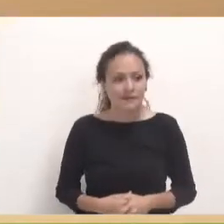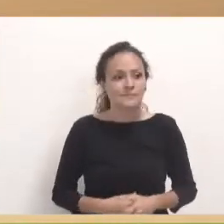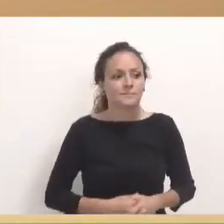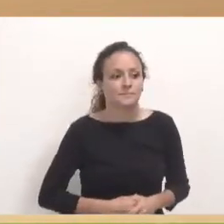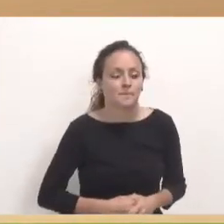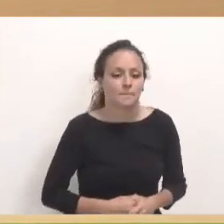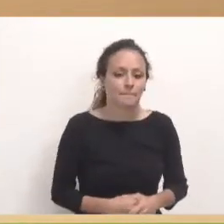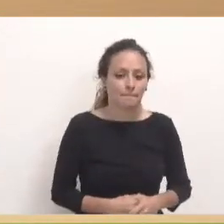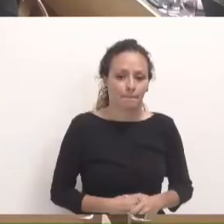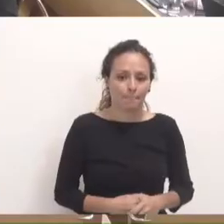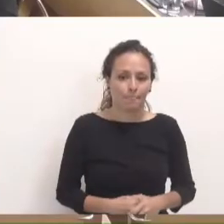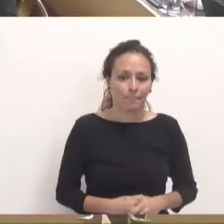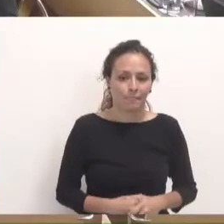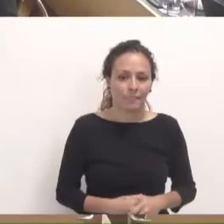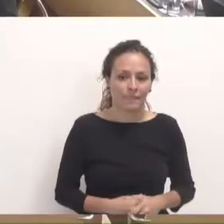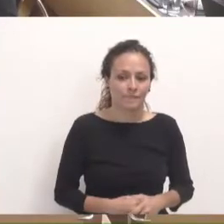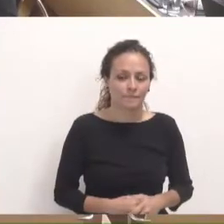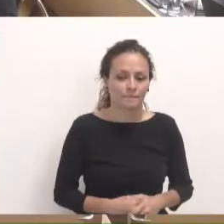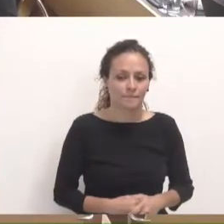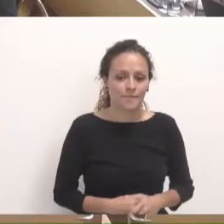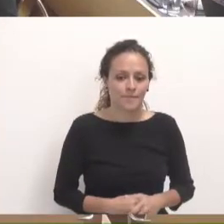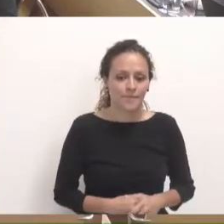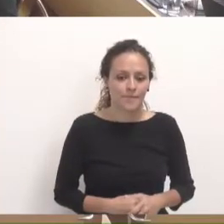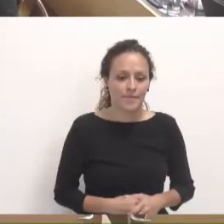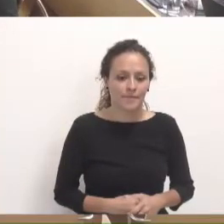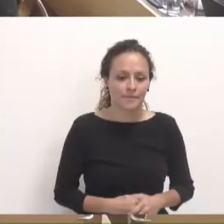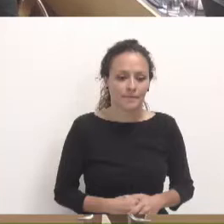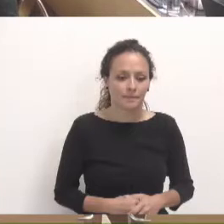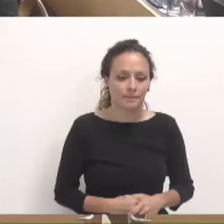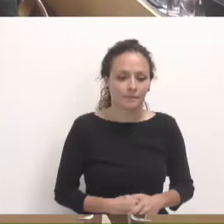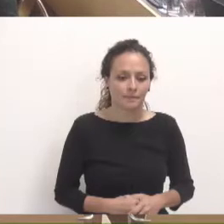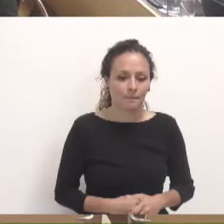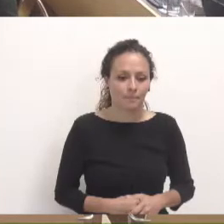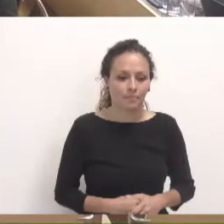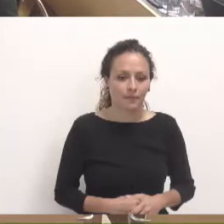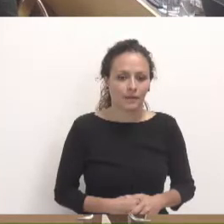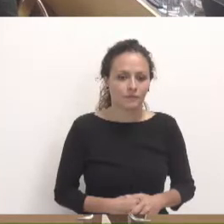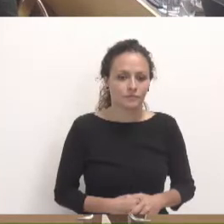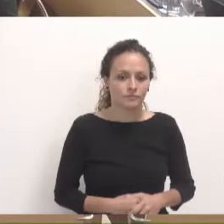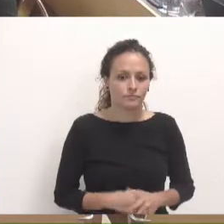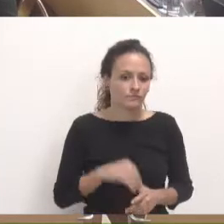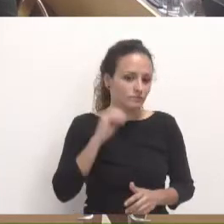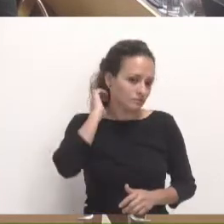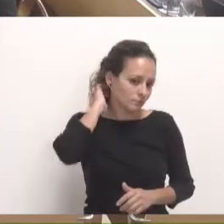Ya se puede empezar el pleno, ¿no? Sí. No, me refiero por el... Por el...